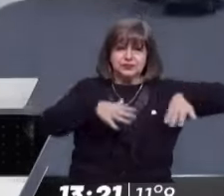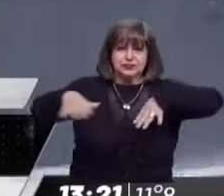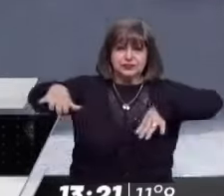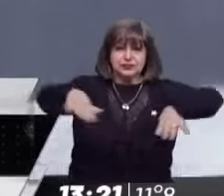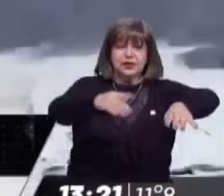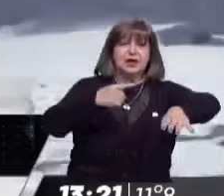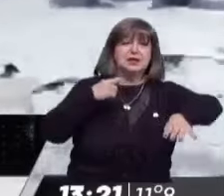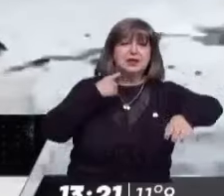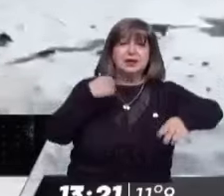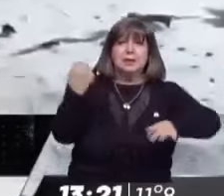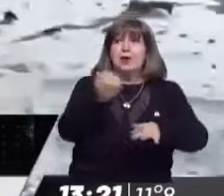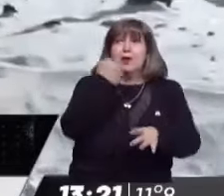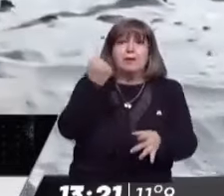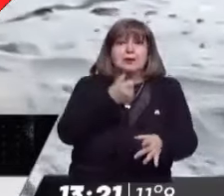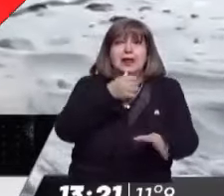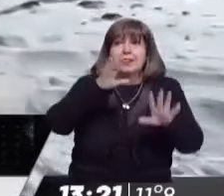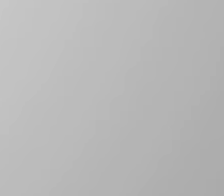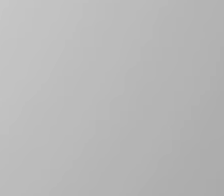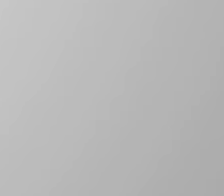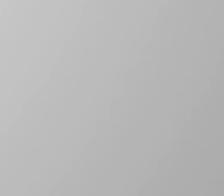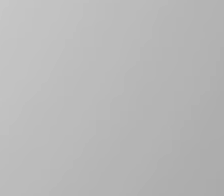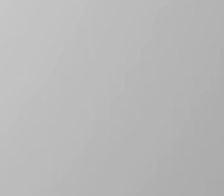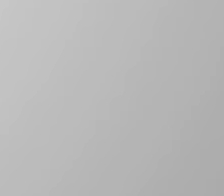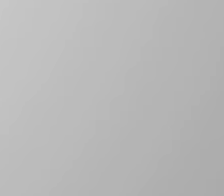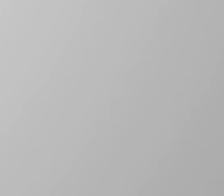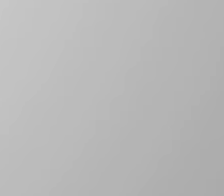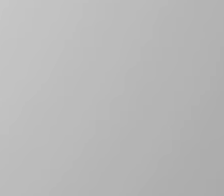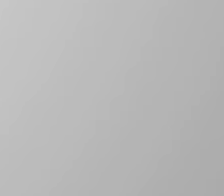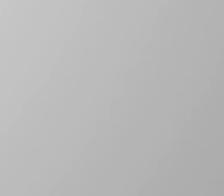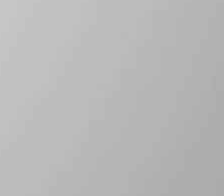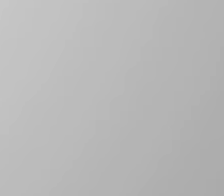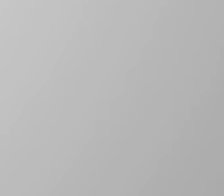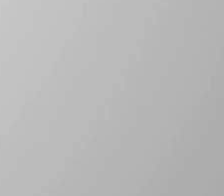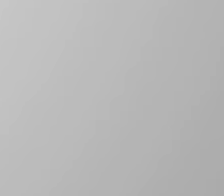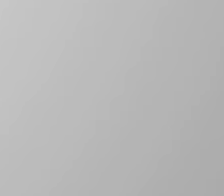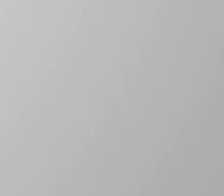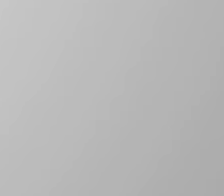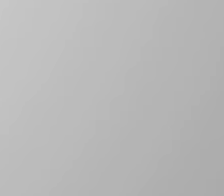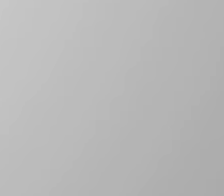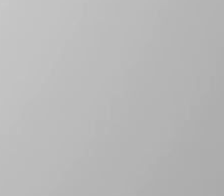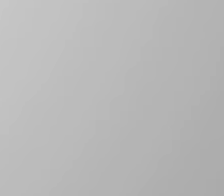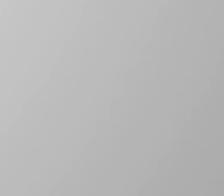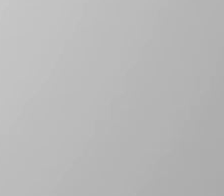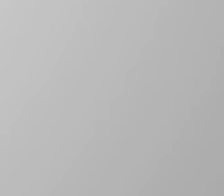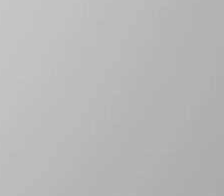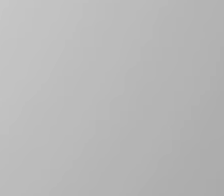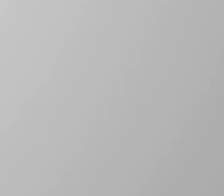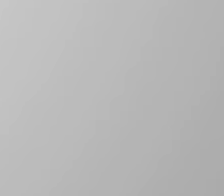importante es que está la nieve. Del 2008 al 2020 no hubo nieve para esquiar. Por eso se cerró.